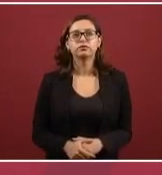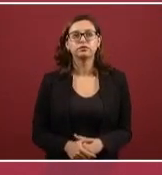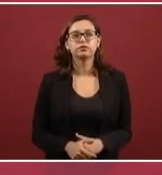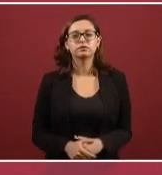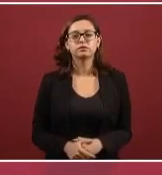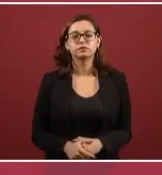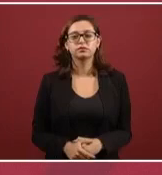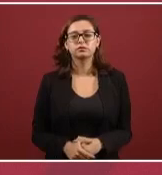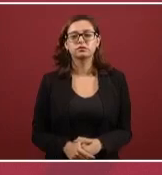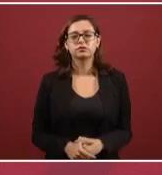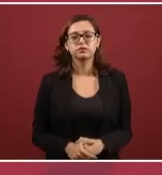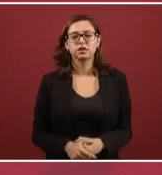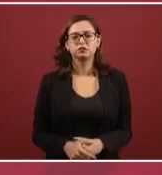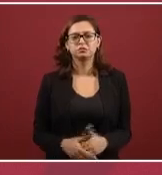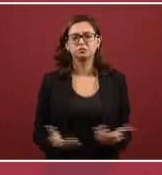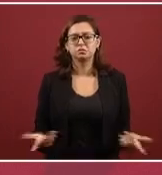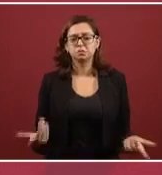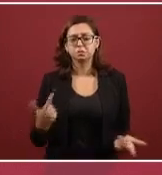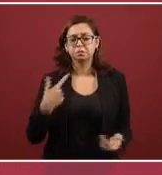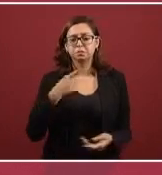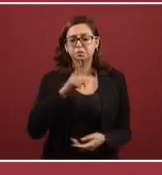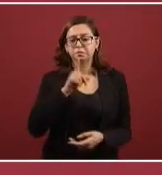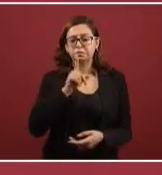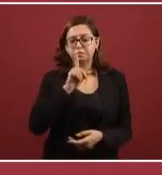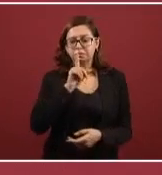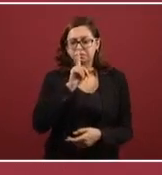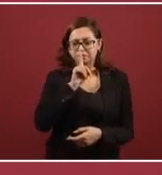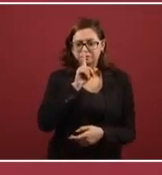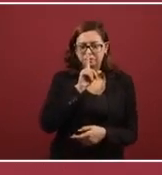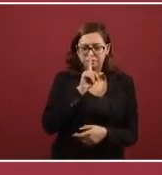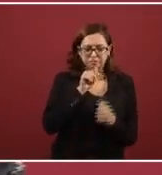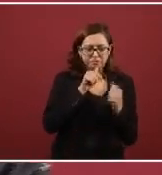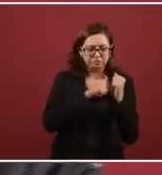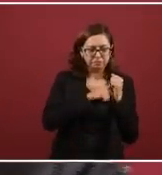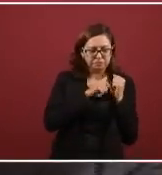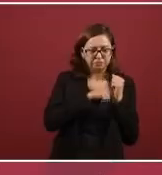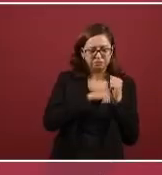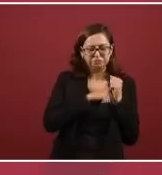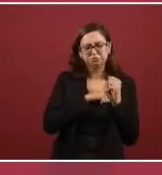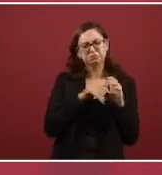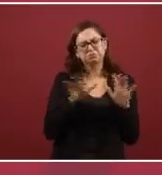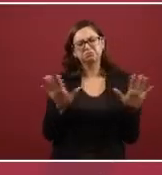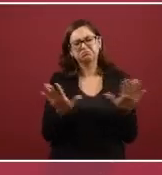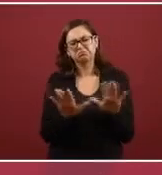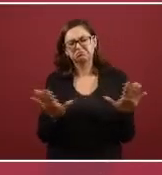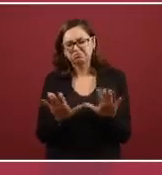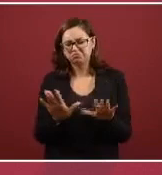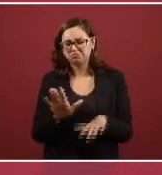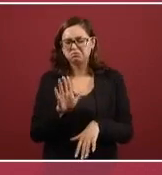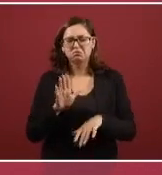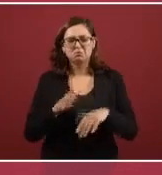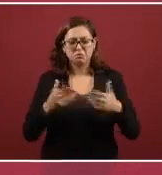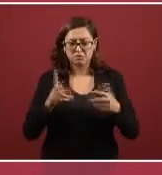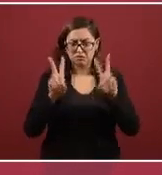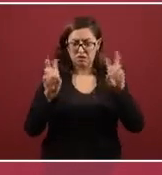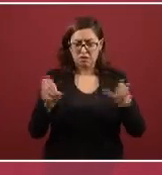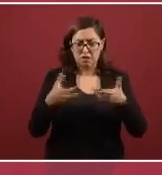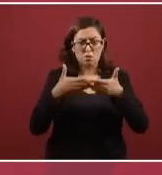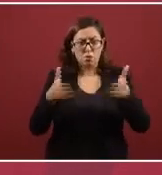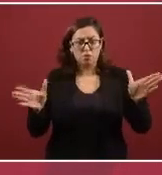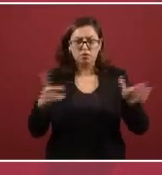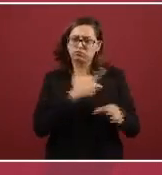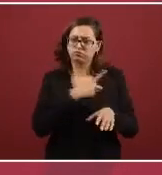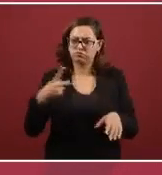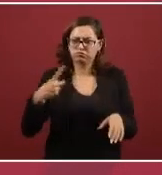no tener nada que ocultar, hacer la vida pública cada vez más pública.